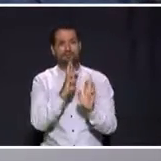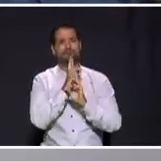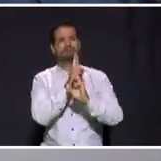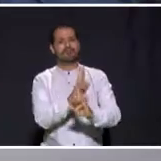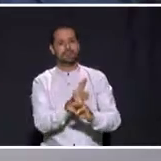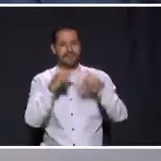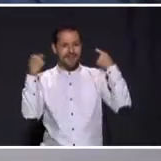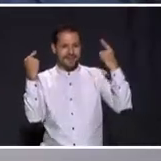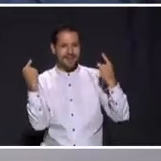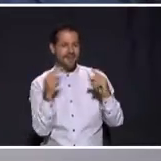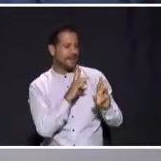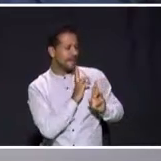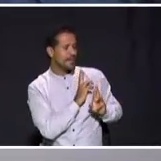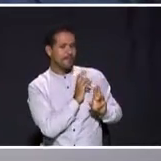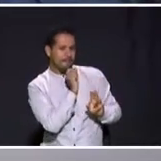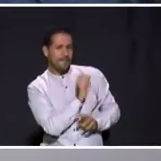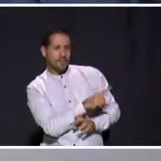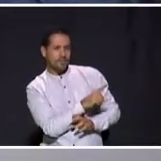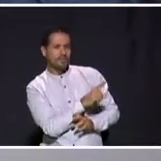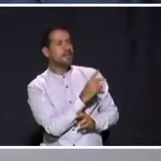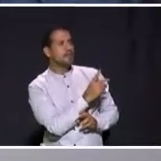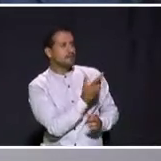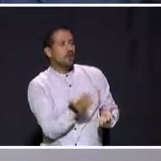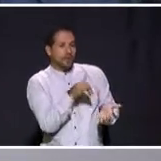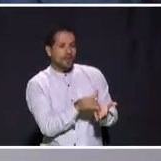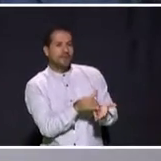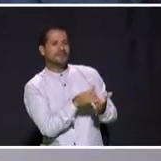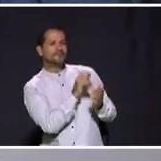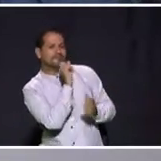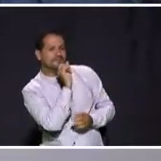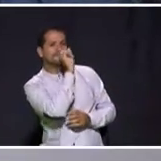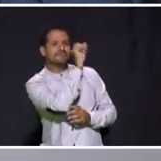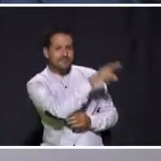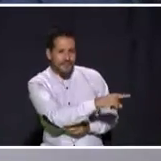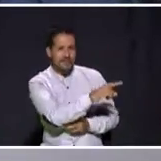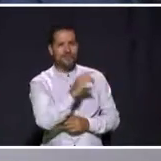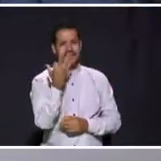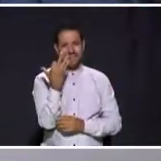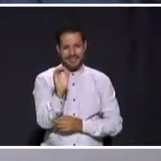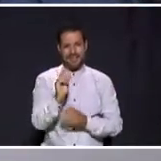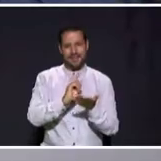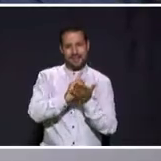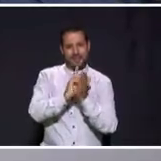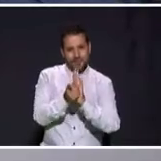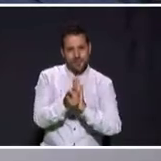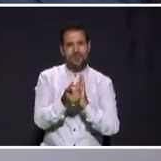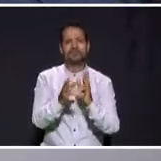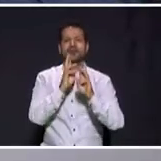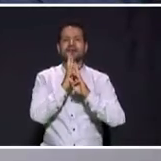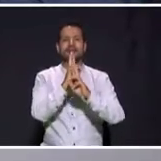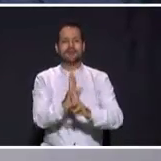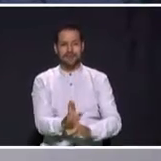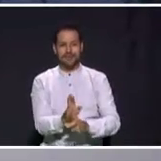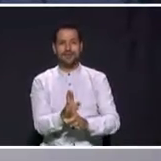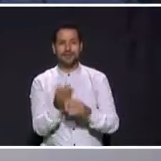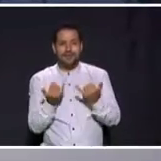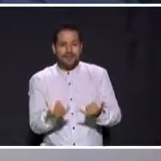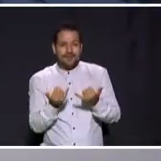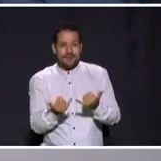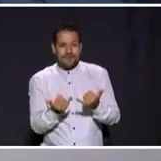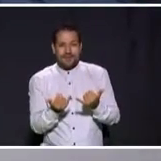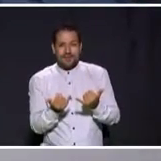todos algunos de ellos van a tener contra pregunta y para eso tienen 30 segundos para responder y también hay un ejercicio novedoso también que hemos hecho de la